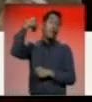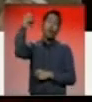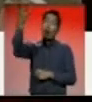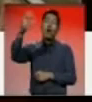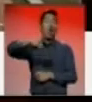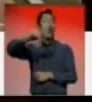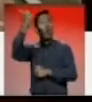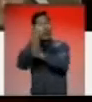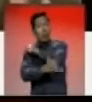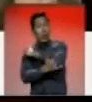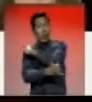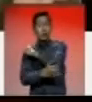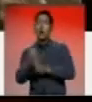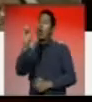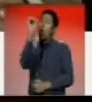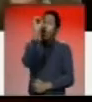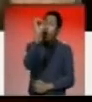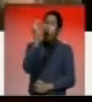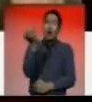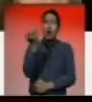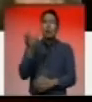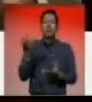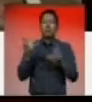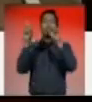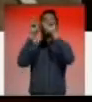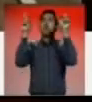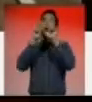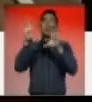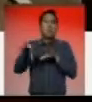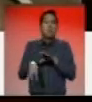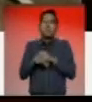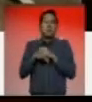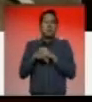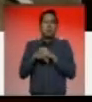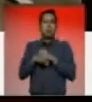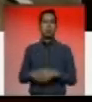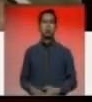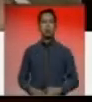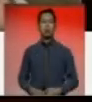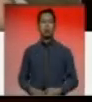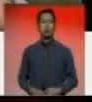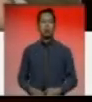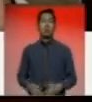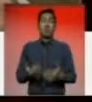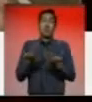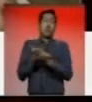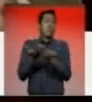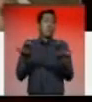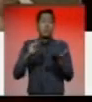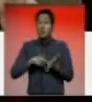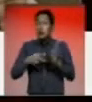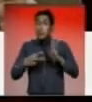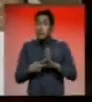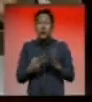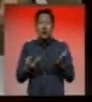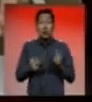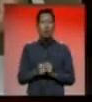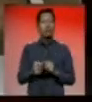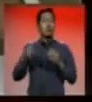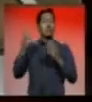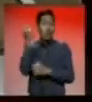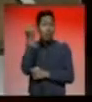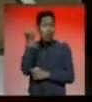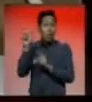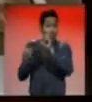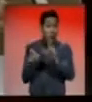o fueron asumidos en compañías fantasma como les decía esto provocó obviamente la congelación de los